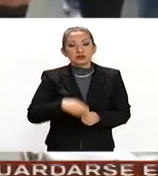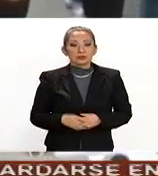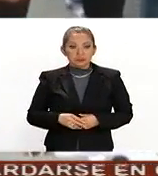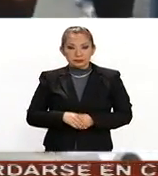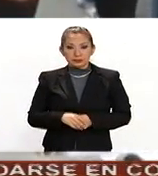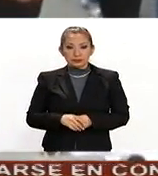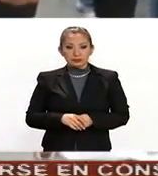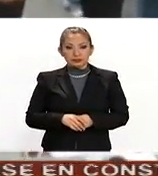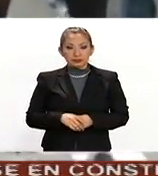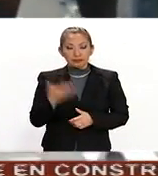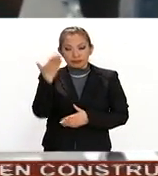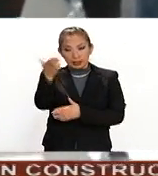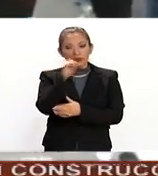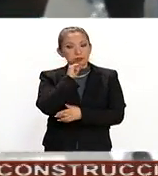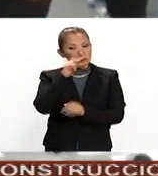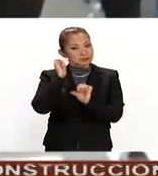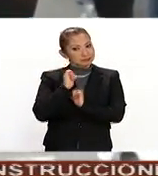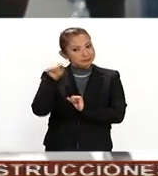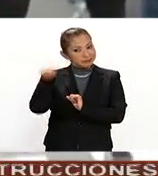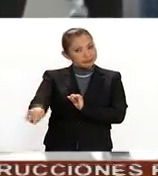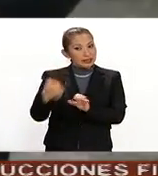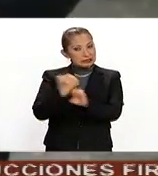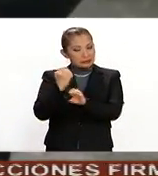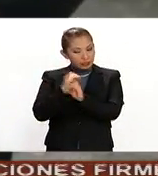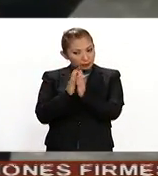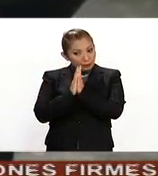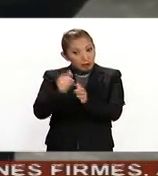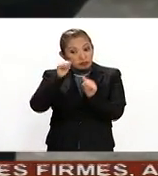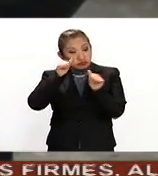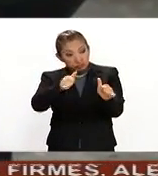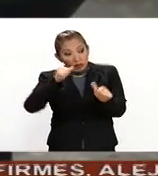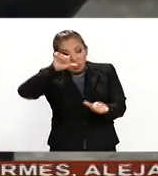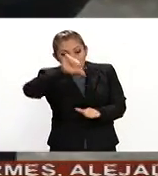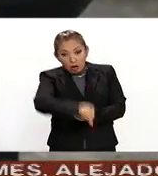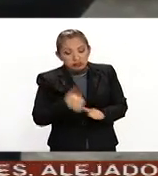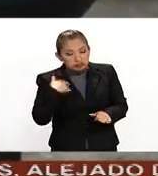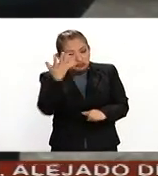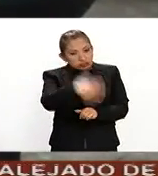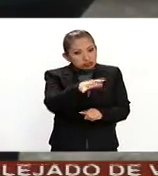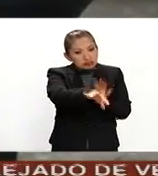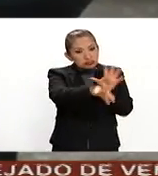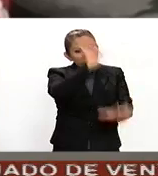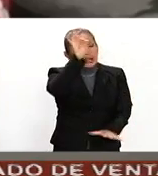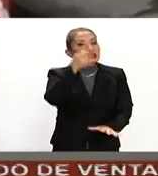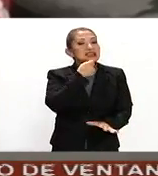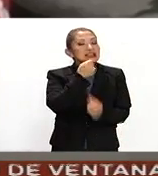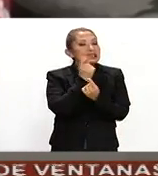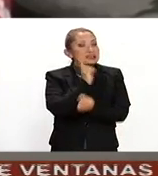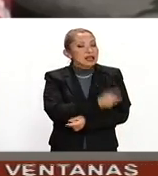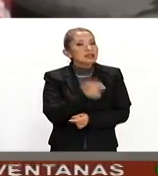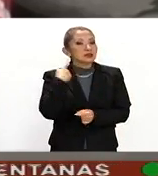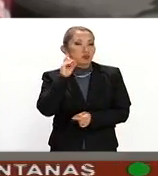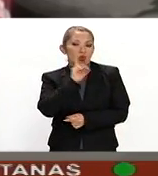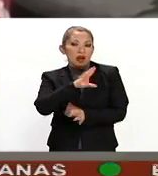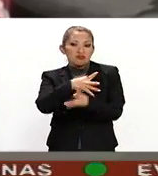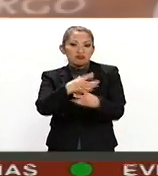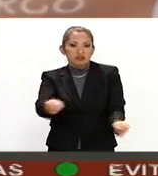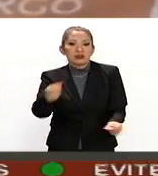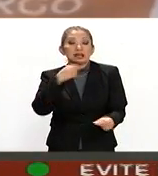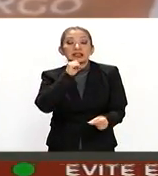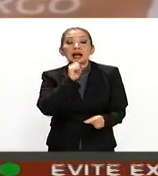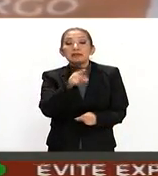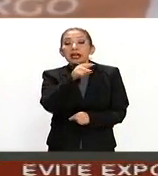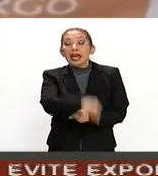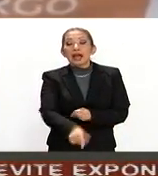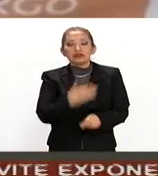veracruzanos. Solicita también a las autoridades de ese estado reacción inmediata en la búsqueda y localización de niñas y mujeres desaparecidas, así